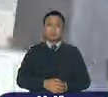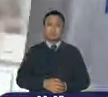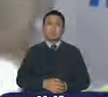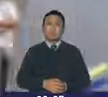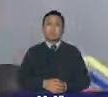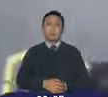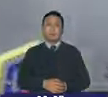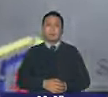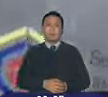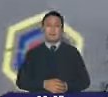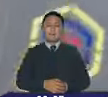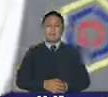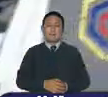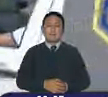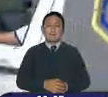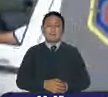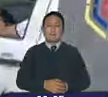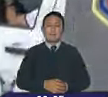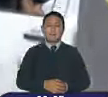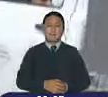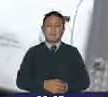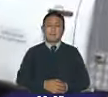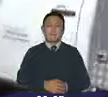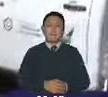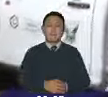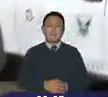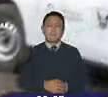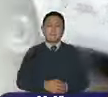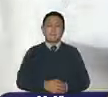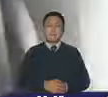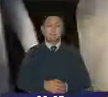Bustamante, informó Jorge Escobar.